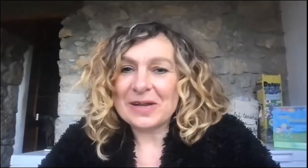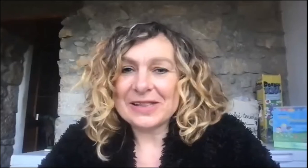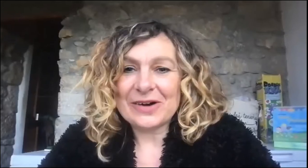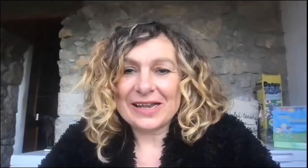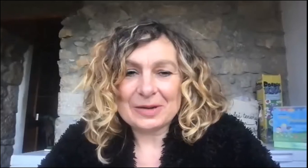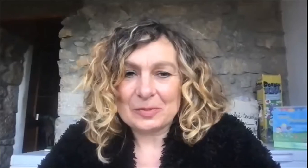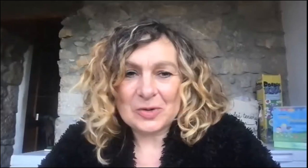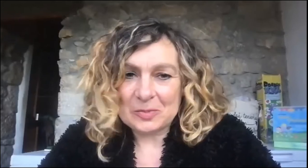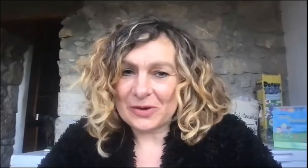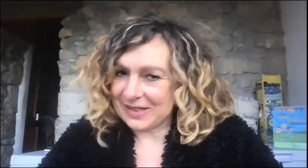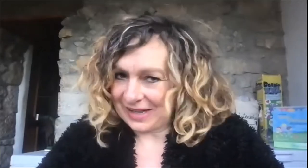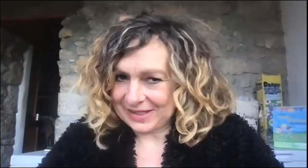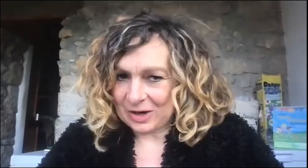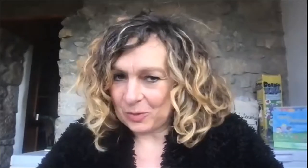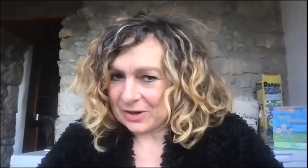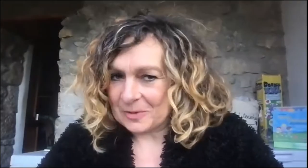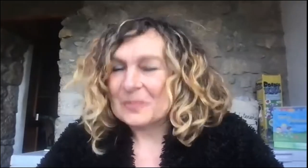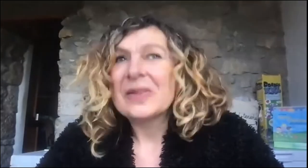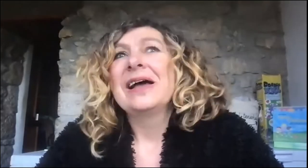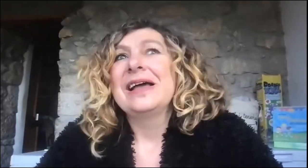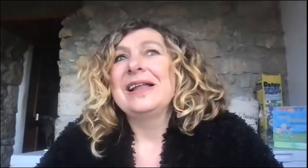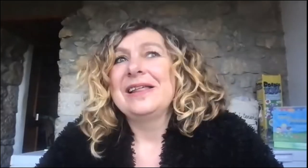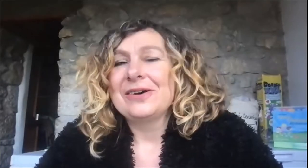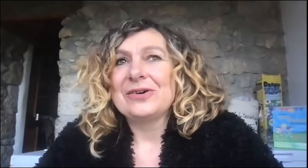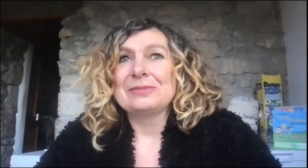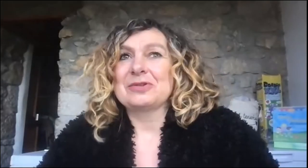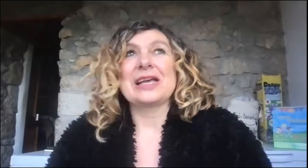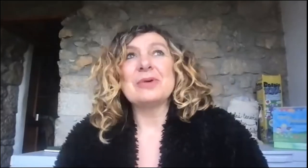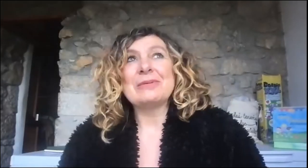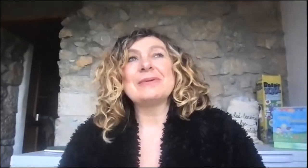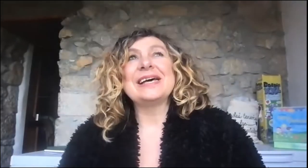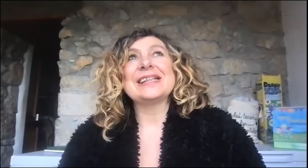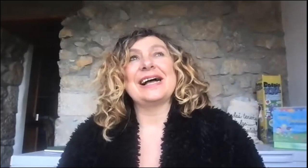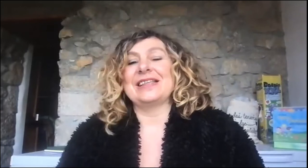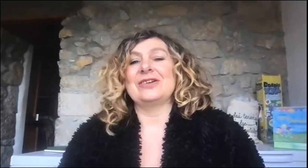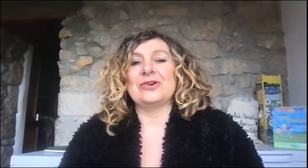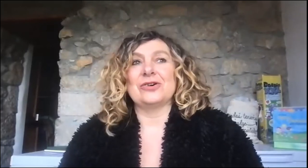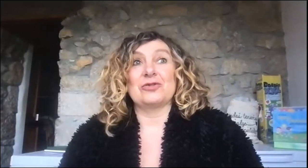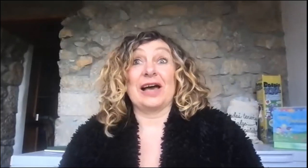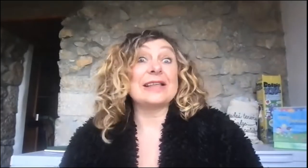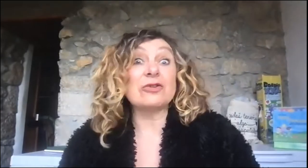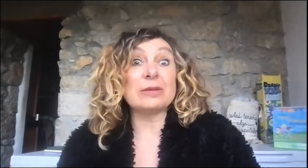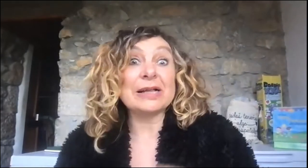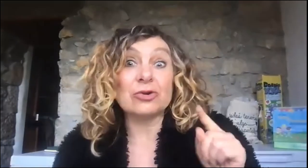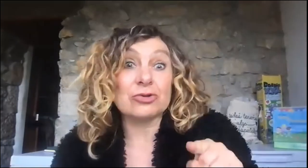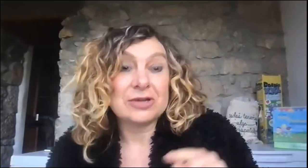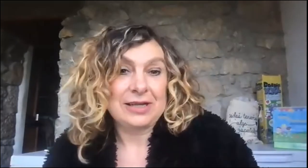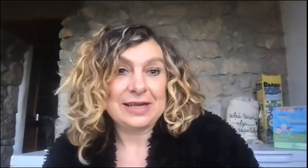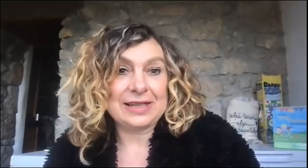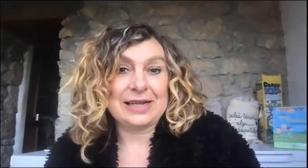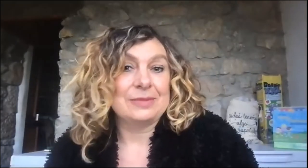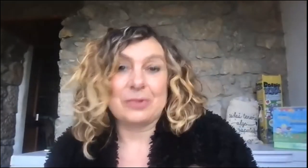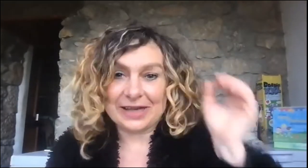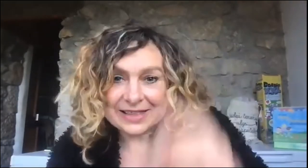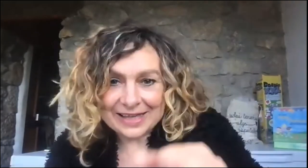no planteo a alguien, no lo pongo a alguien delante del cuadro y le digo, pues aquí podemos ver tal, sino digo, ¿os fijaste en los zapatos?